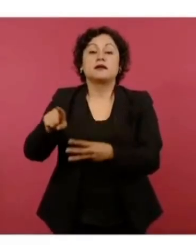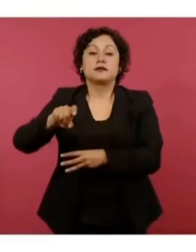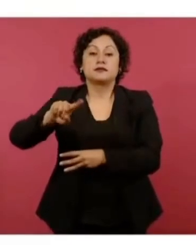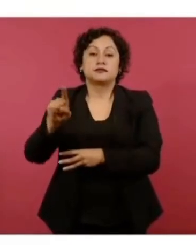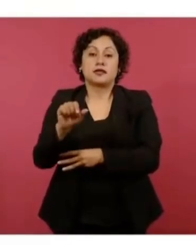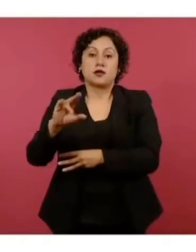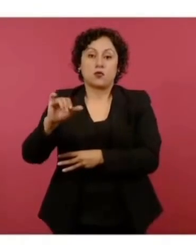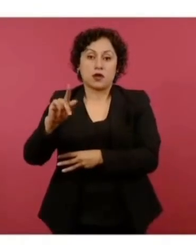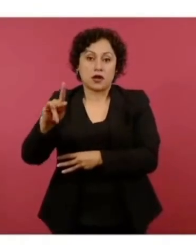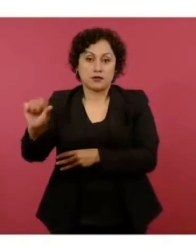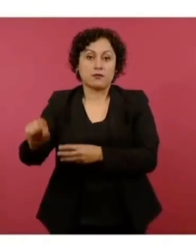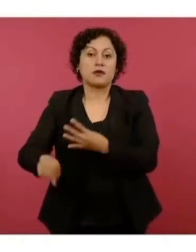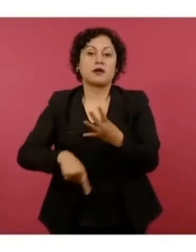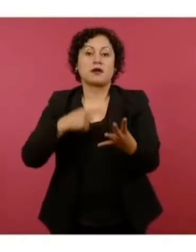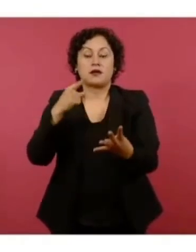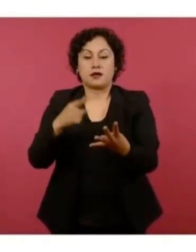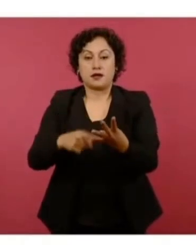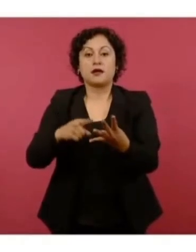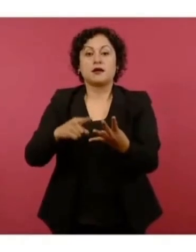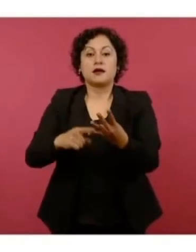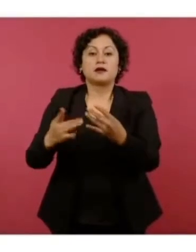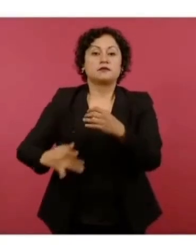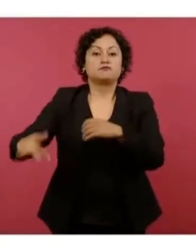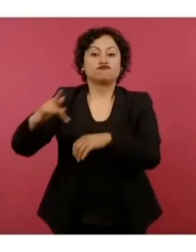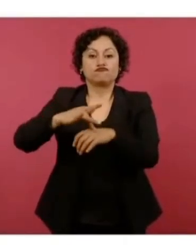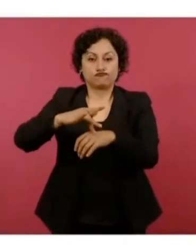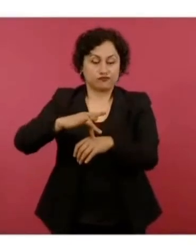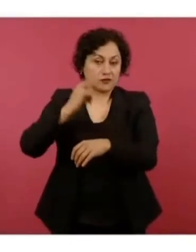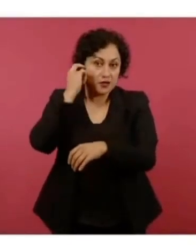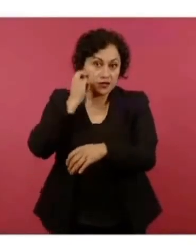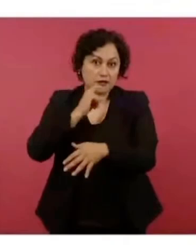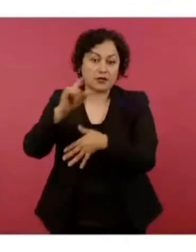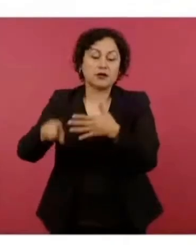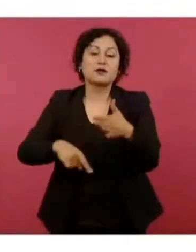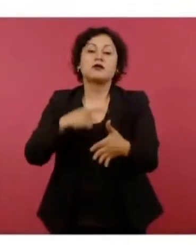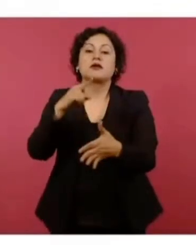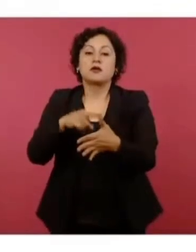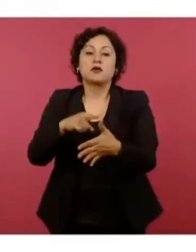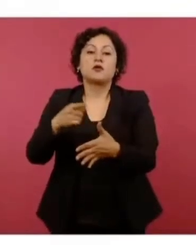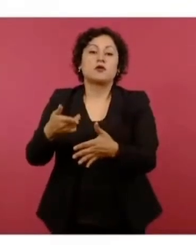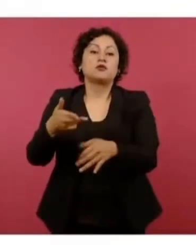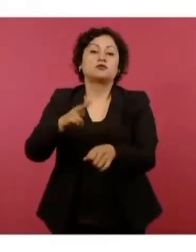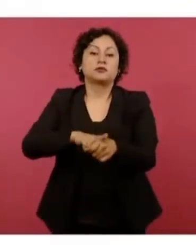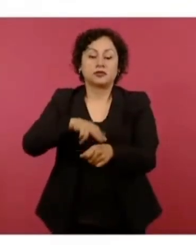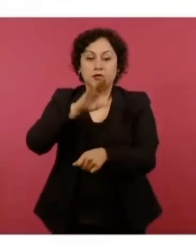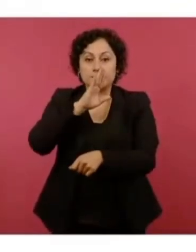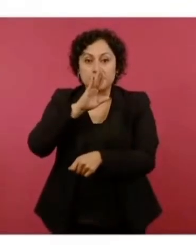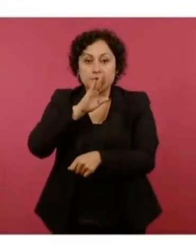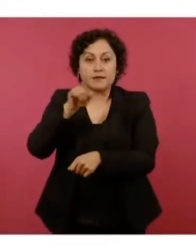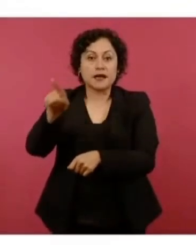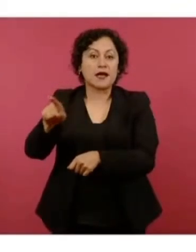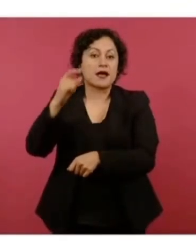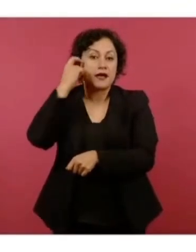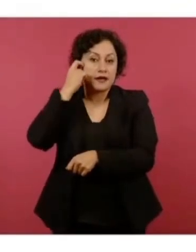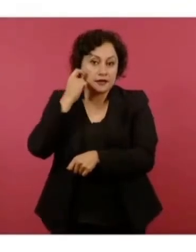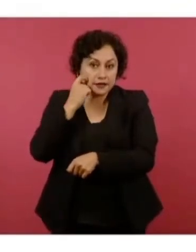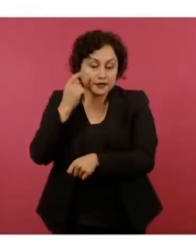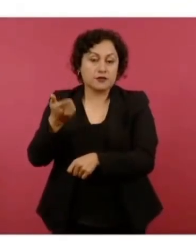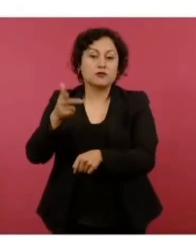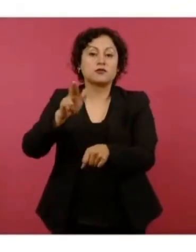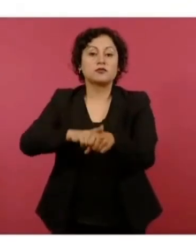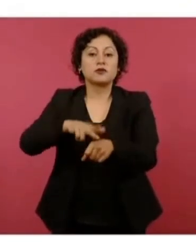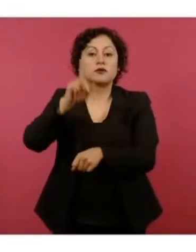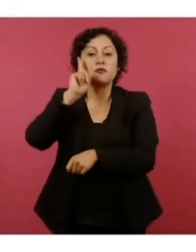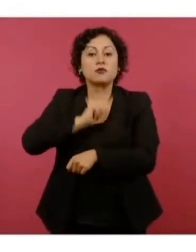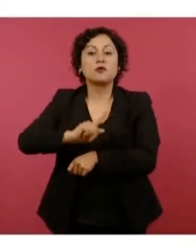unidad de quemados del Hospital General de Chilpancingo en Guerrero, el Hospital de la Madre y el Niño Guerrerense, el Hospital de Actopan, el Hospital de la Mujer de Tepic,